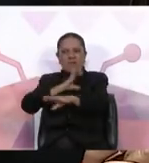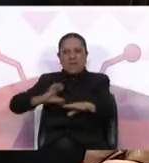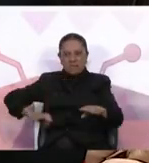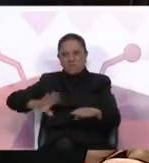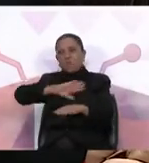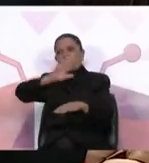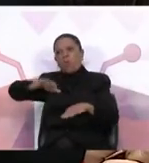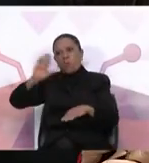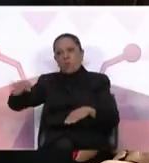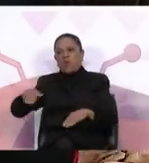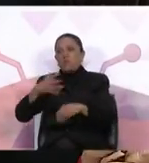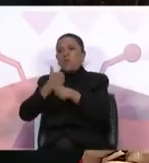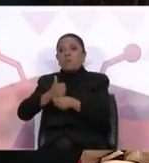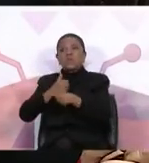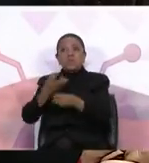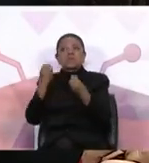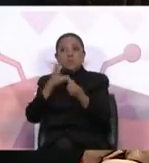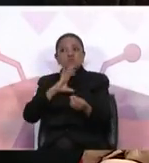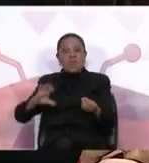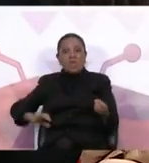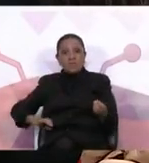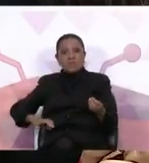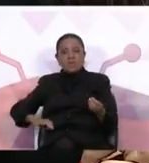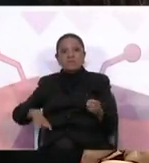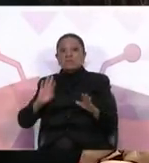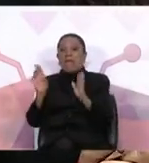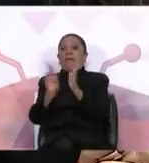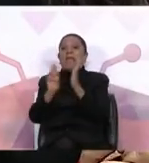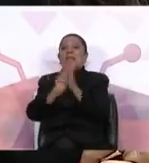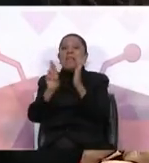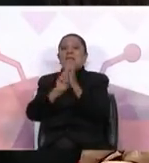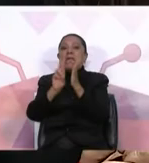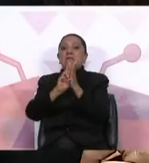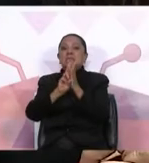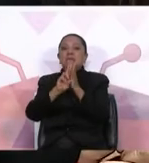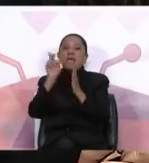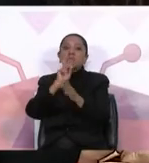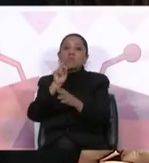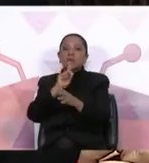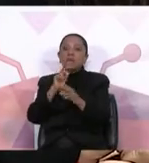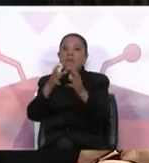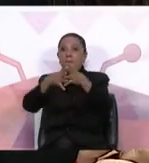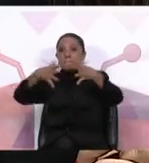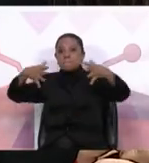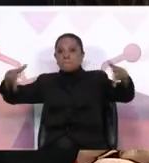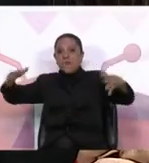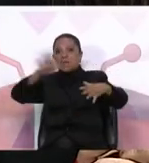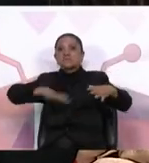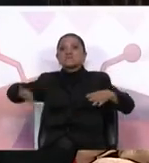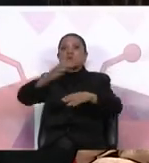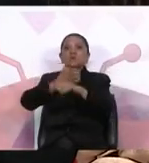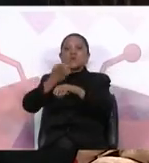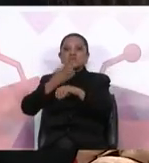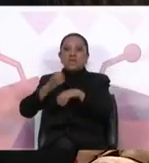víctimas muchos candidatos alerta de género extenderla a todo el estado homofobia